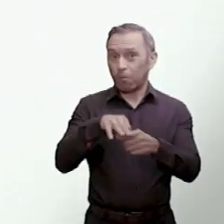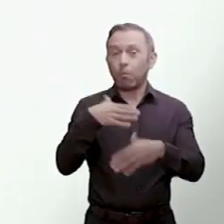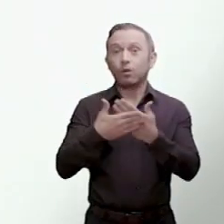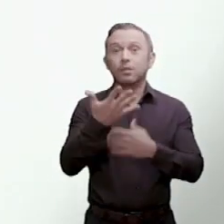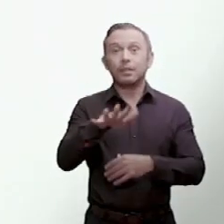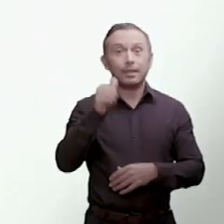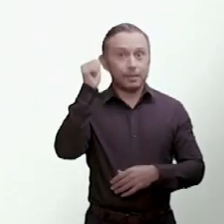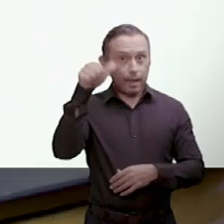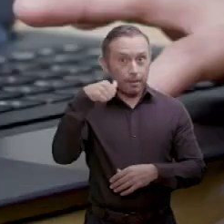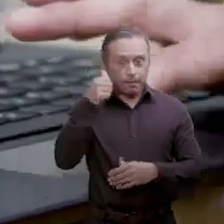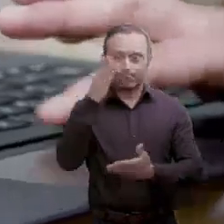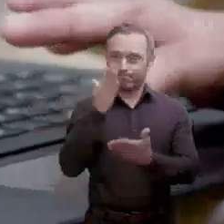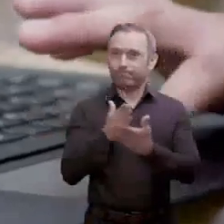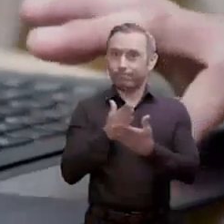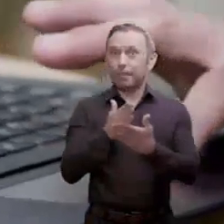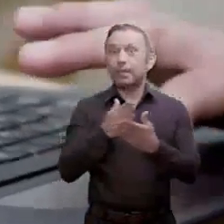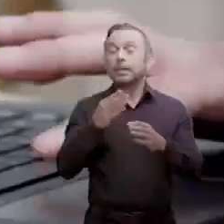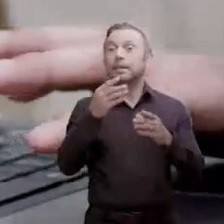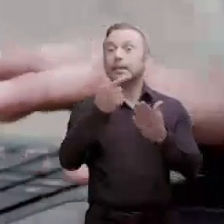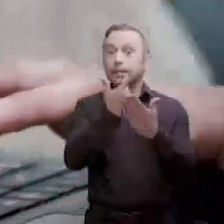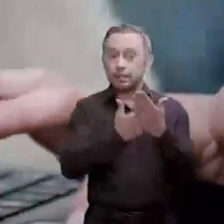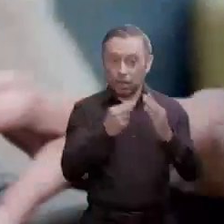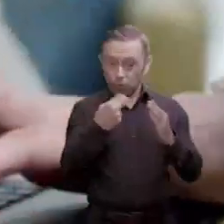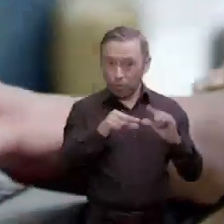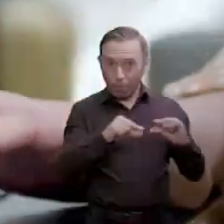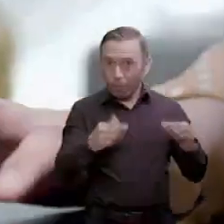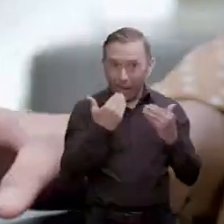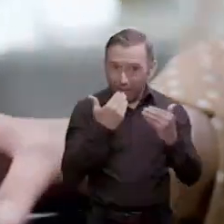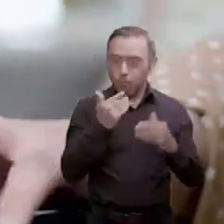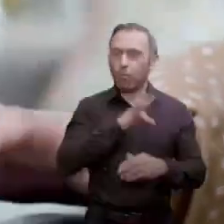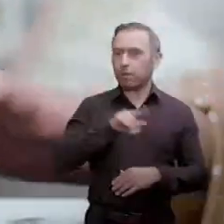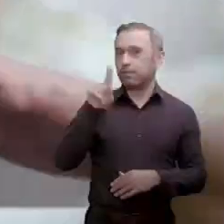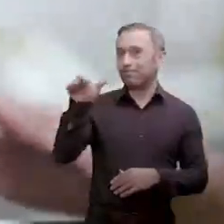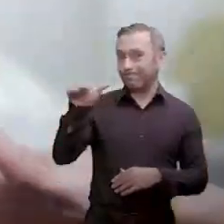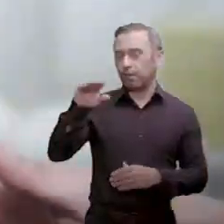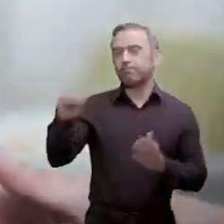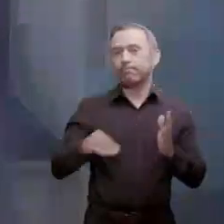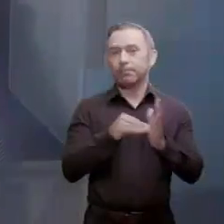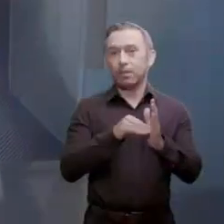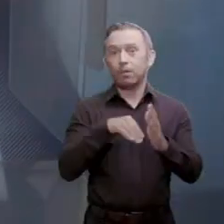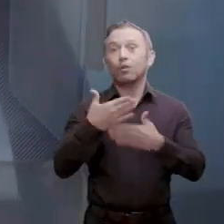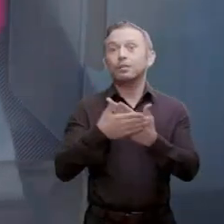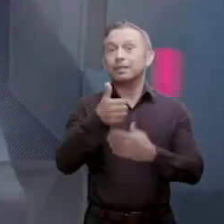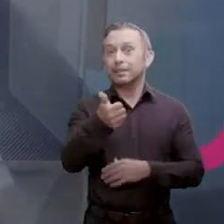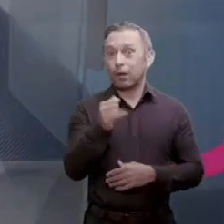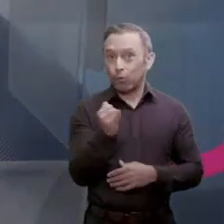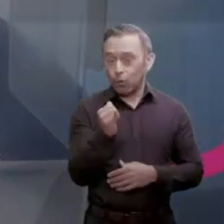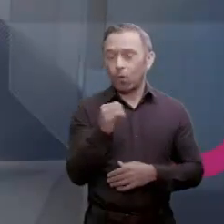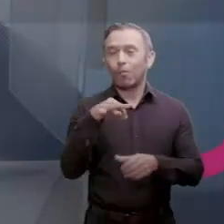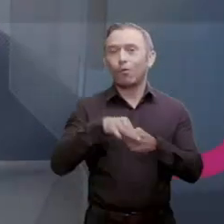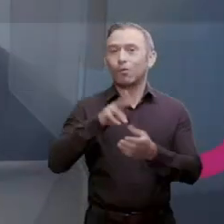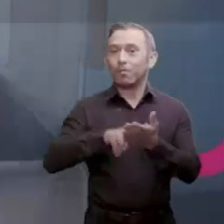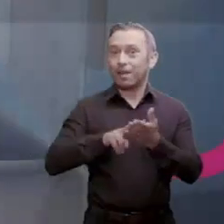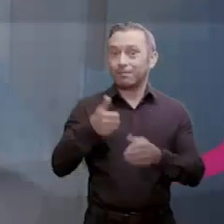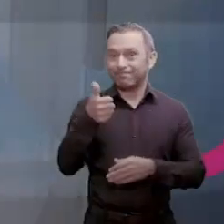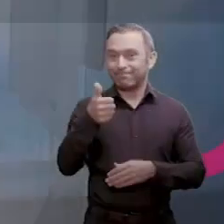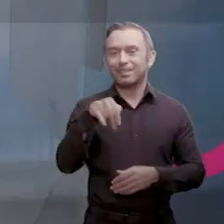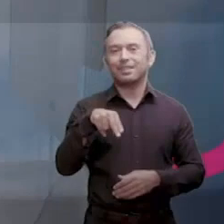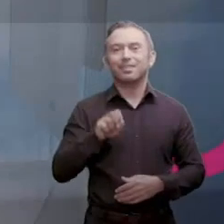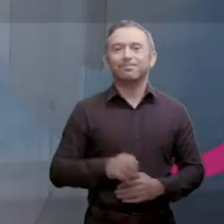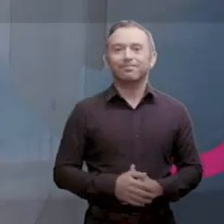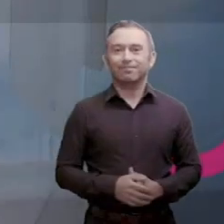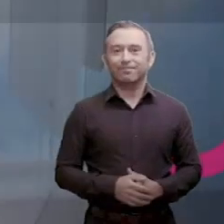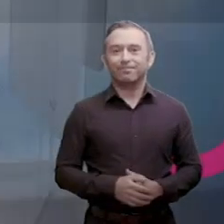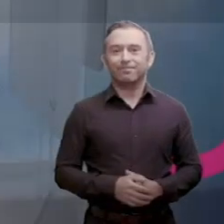Tienes hasta el 10 de abril. Y si no estás en la lista nominal, pide una rectificación para que te incluyan. El 6 de junio, el voto sale y vale.